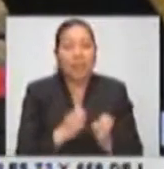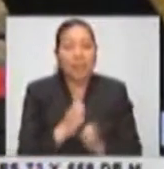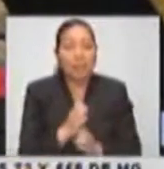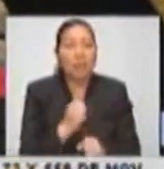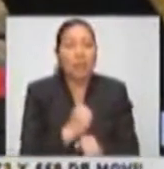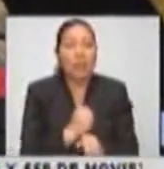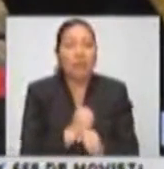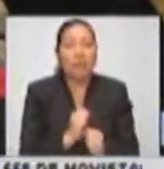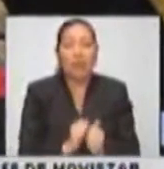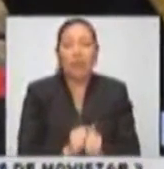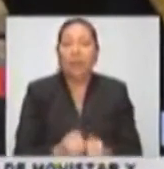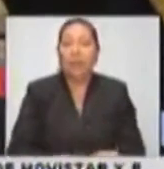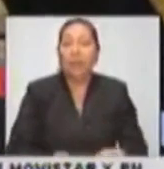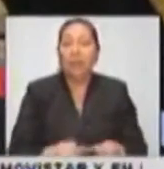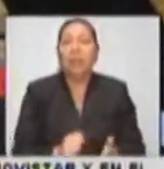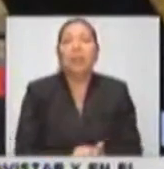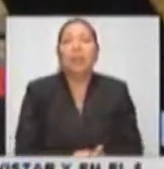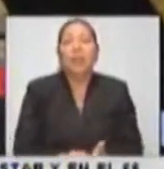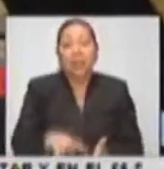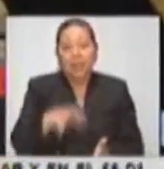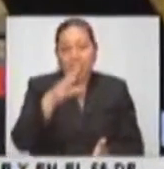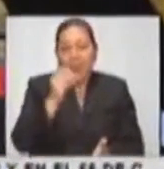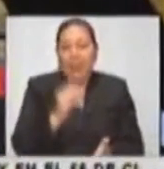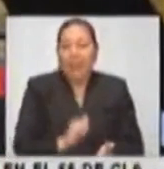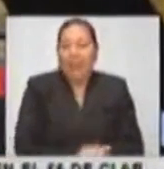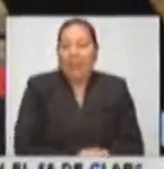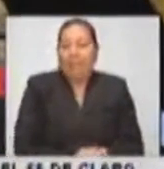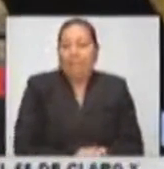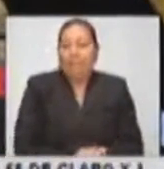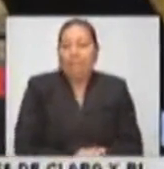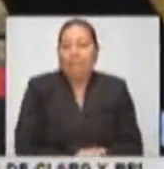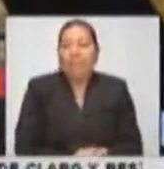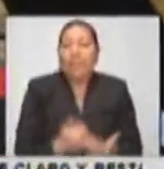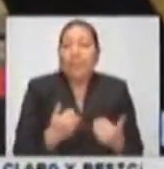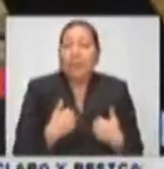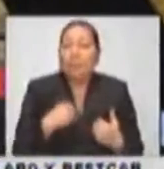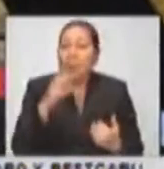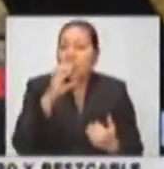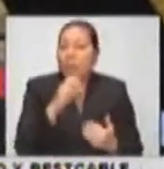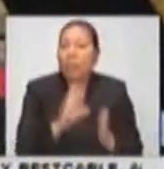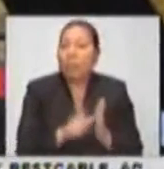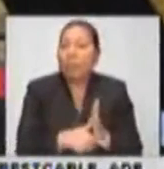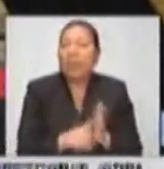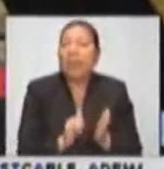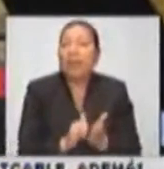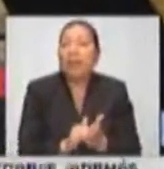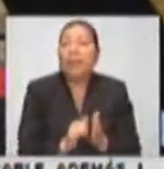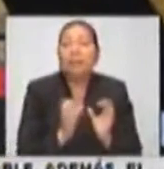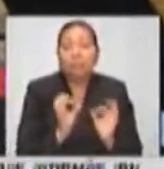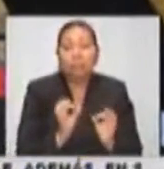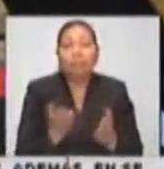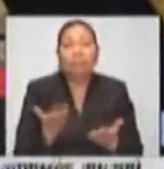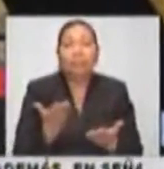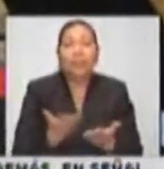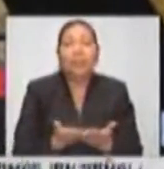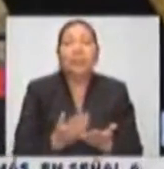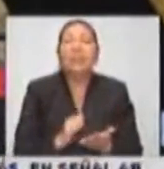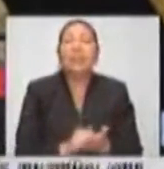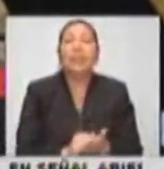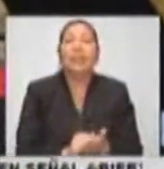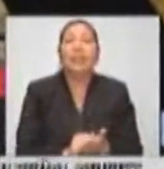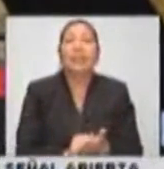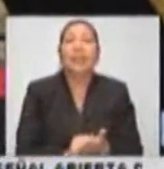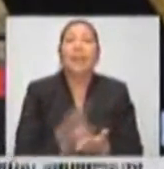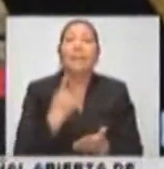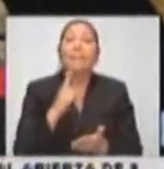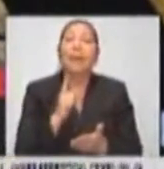trabajando, discutimos, aprendemos y deberíamos buscar después qué nos conviene a nosotros, qué nos sirve, qué